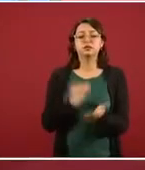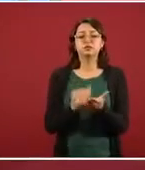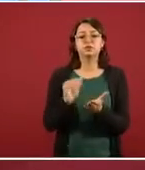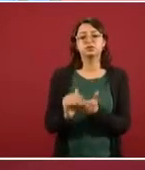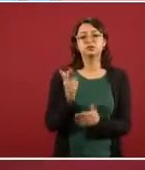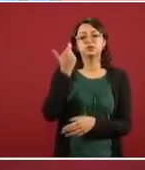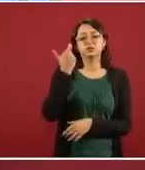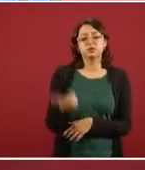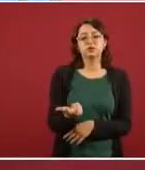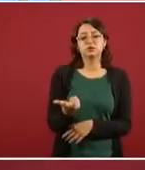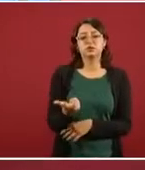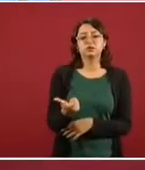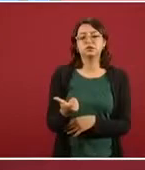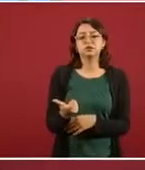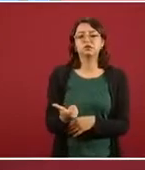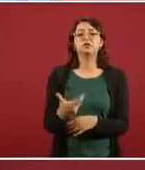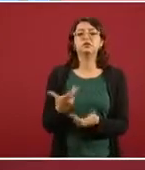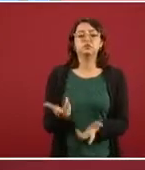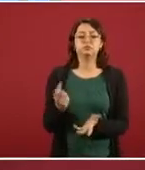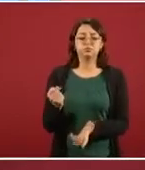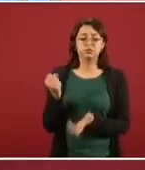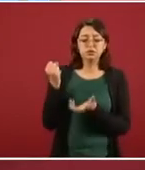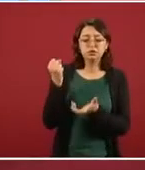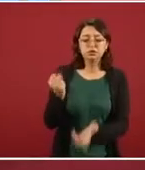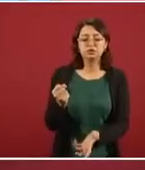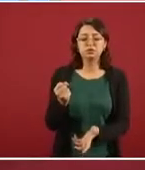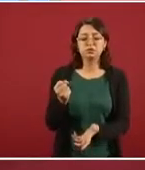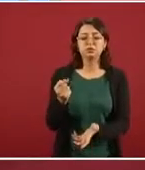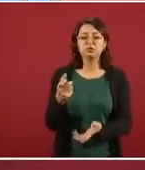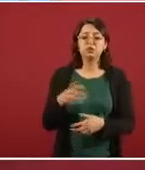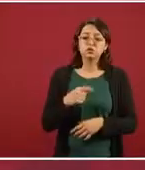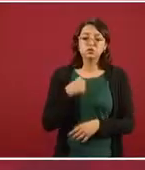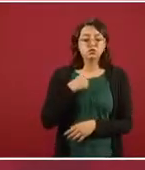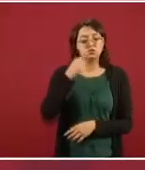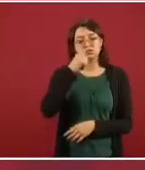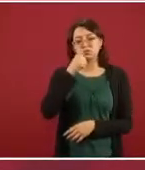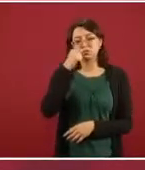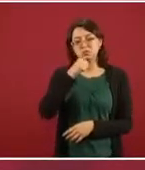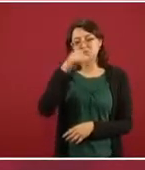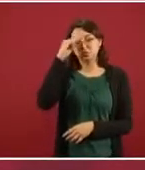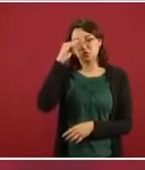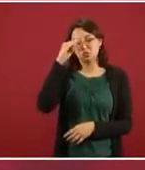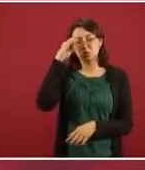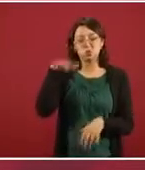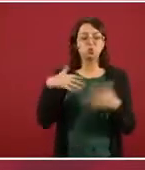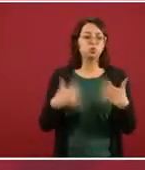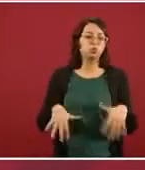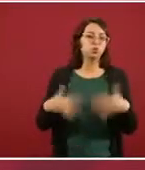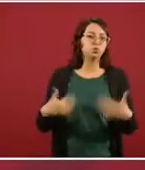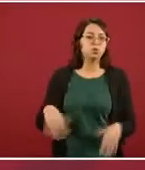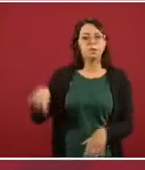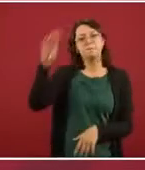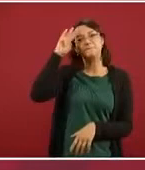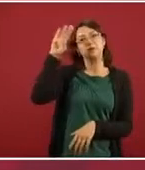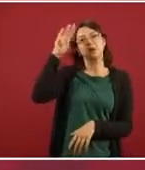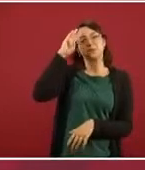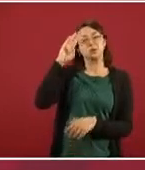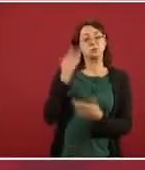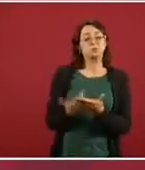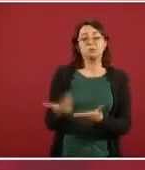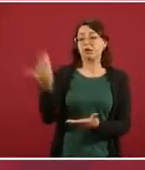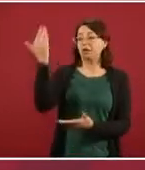9,100 millones de pesos. Es una inversión que yo siempre he dicho que va del cielo a la tierra, porque no había un